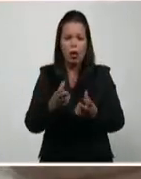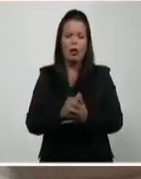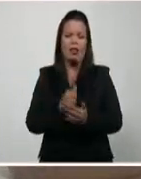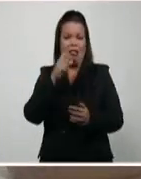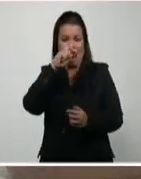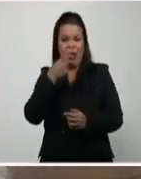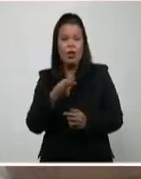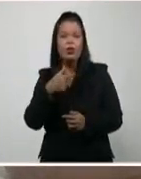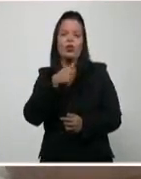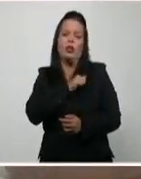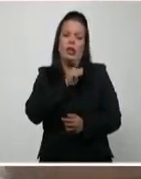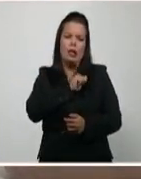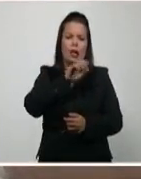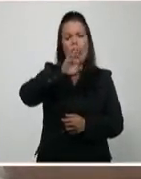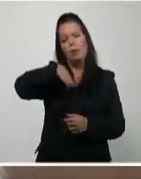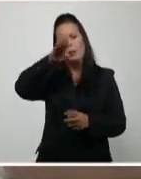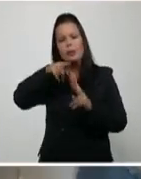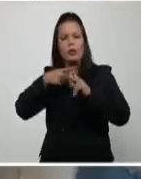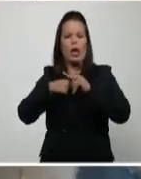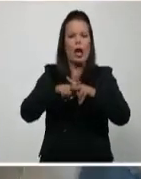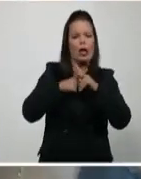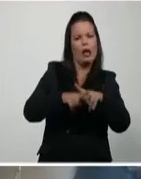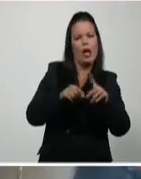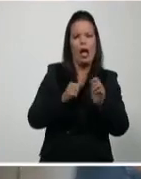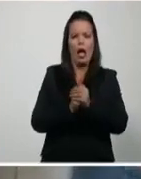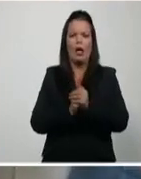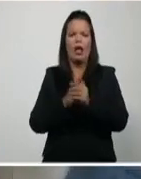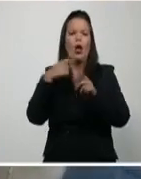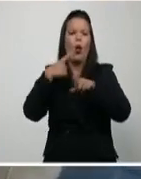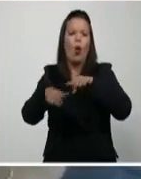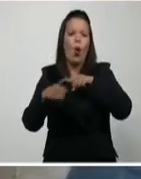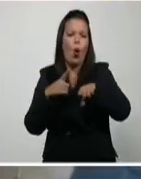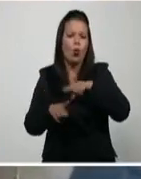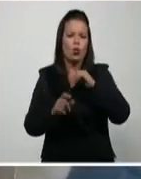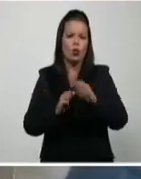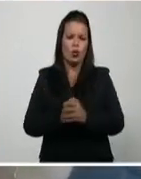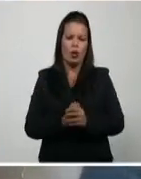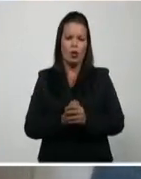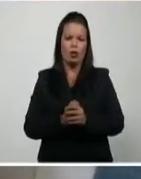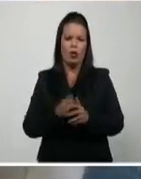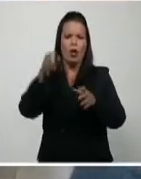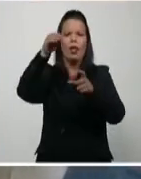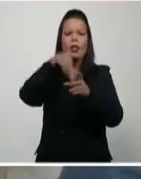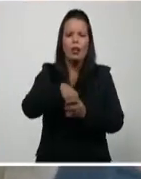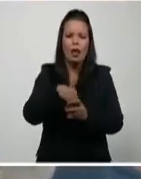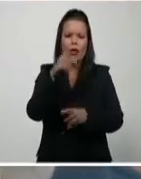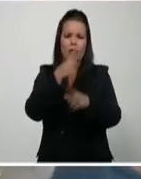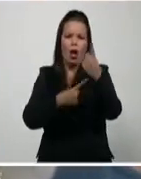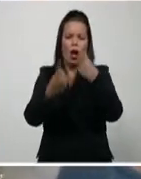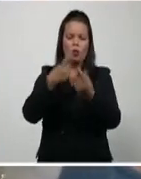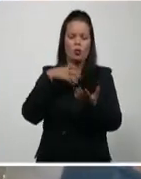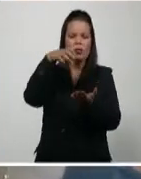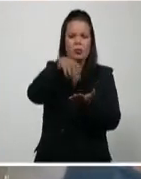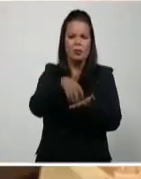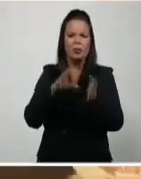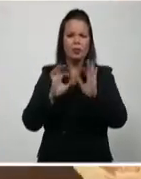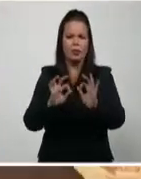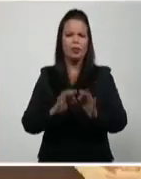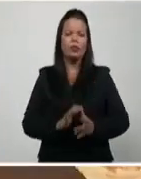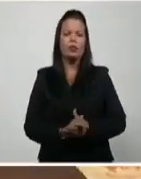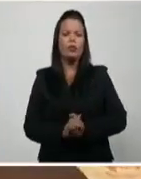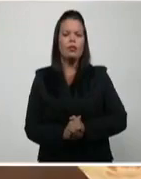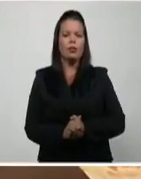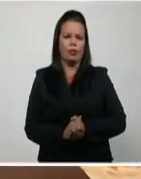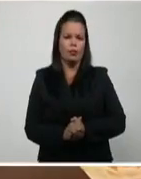y entonces las fachadas, las partes de adentro, por lo menos la sala y esas cosas, me gustaría aportar lo que aprenda aquí en ese aspecto.